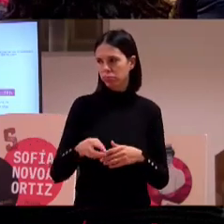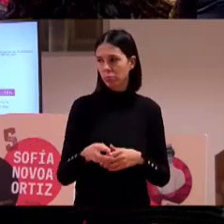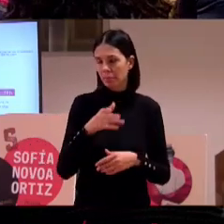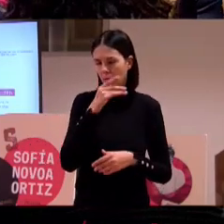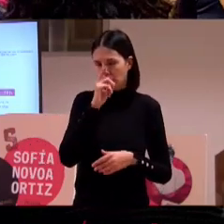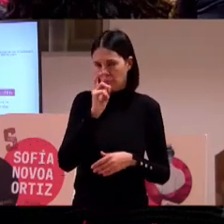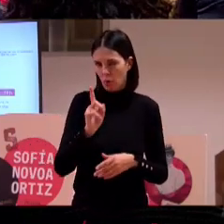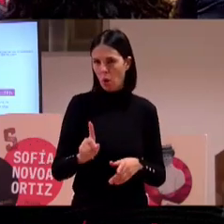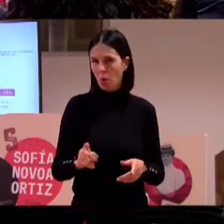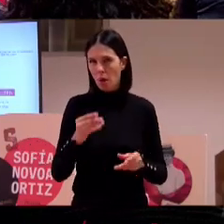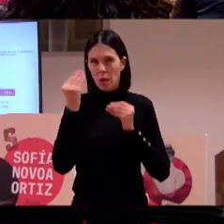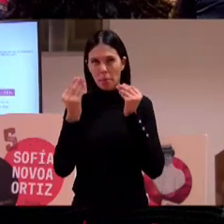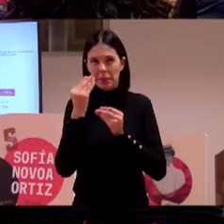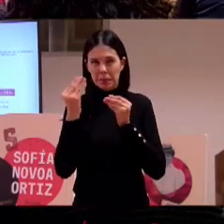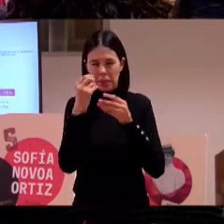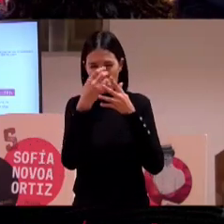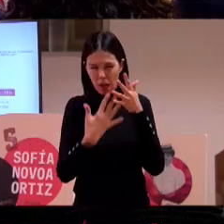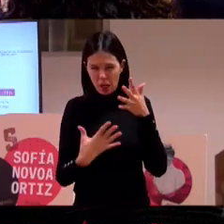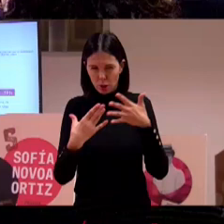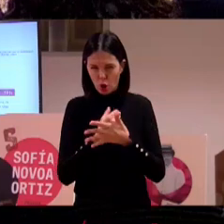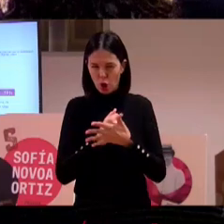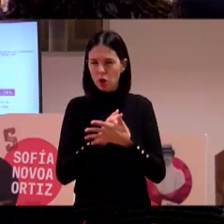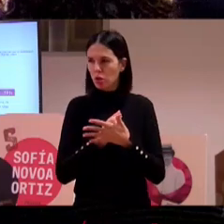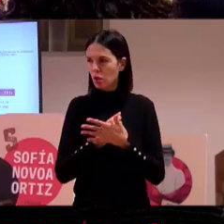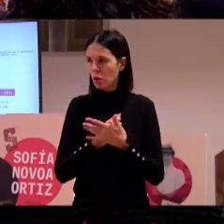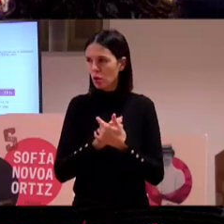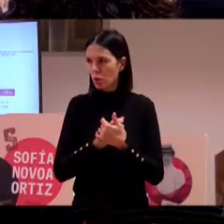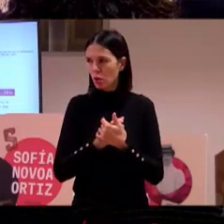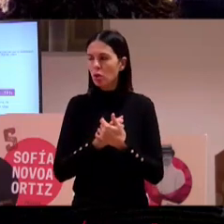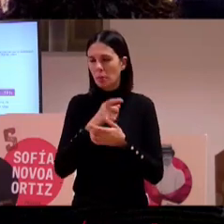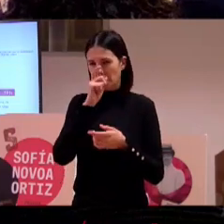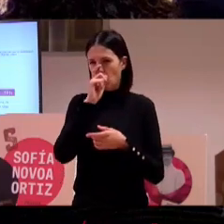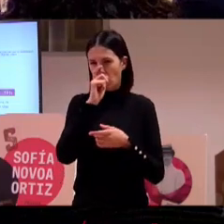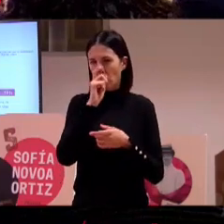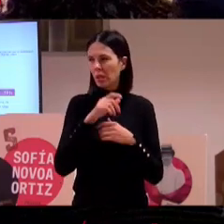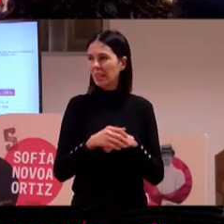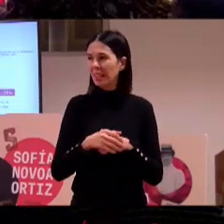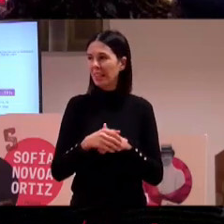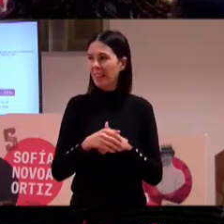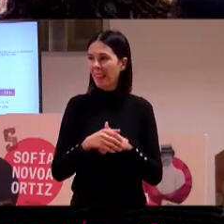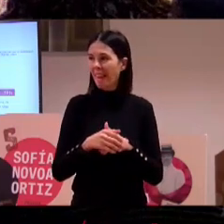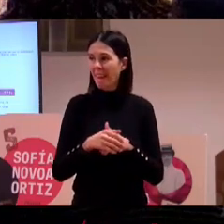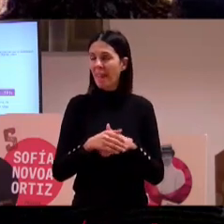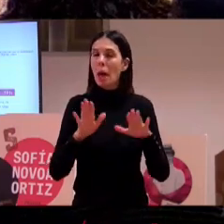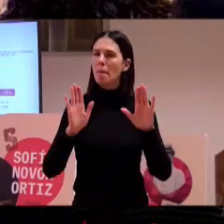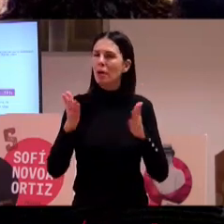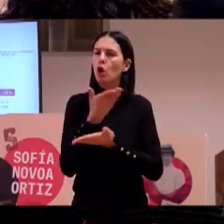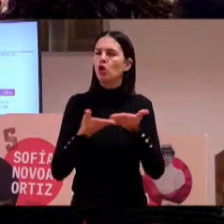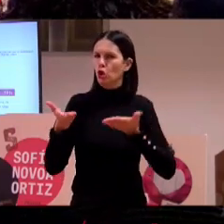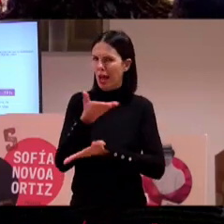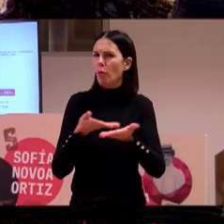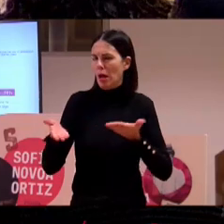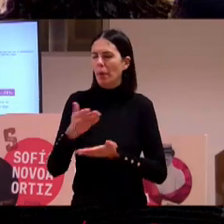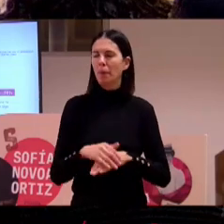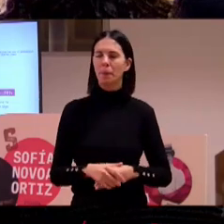bueno, me pongo a pensar, el de las Seven Sisters, sí que me acuerdo, Smith es uno de ellos. Y entonces, pero colaboraba. Sí.